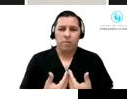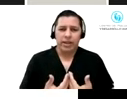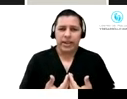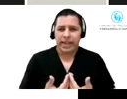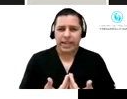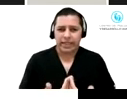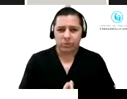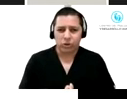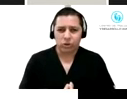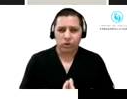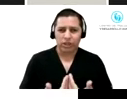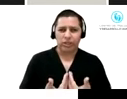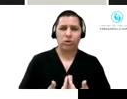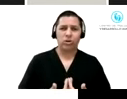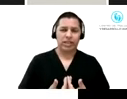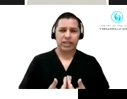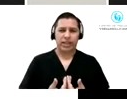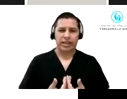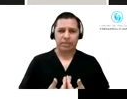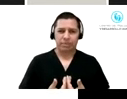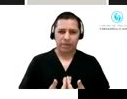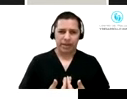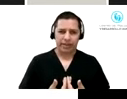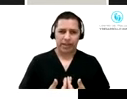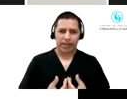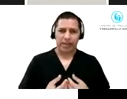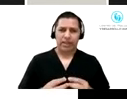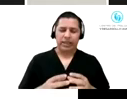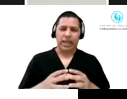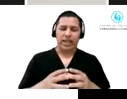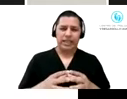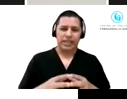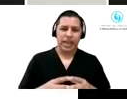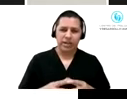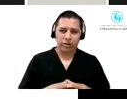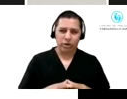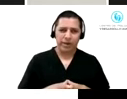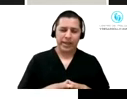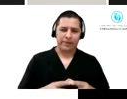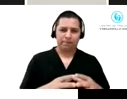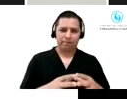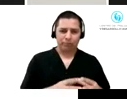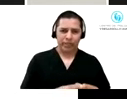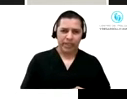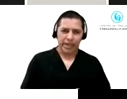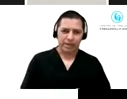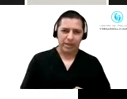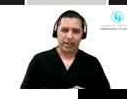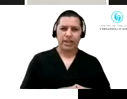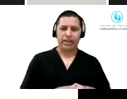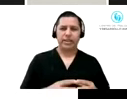permitido comprender que las emociones sí son necesidades primarias. Tan necesario es dormir